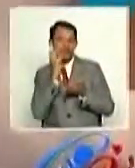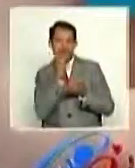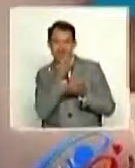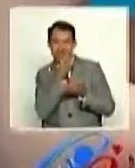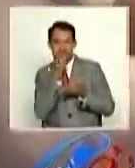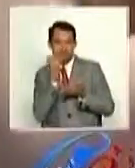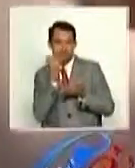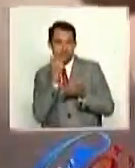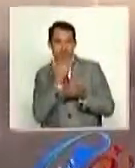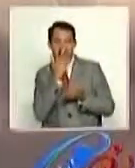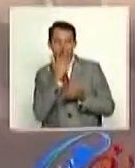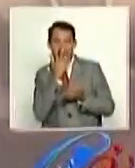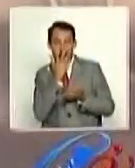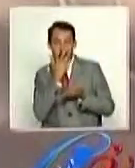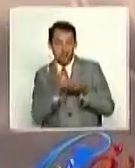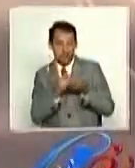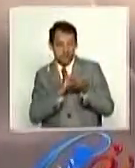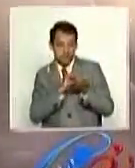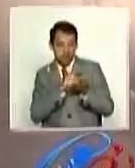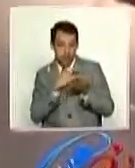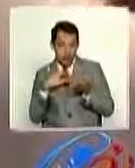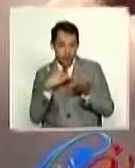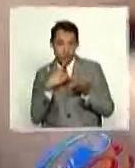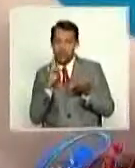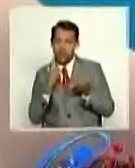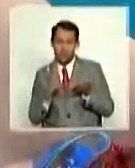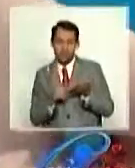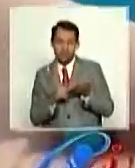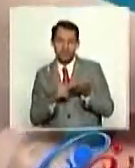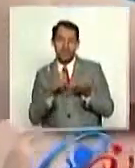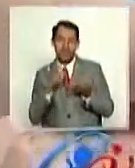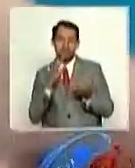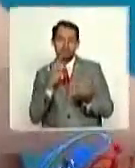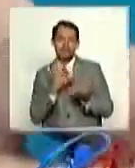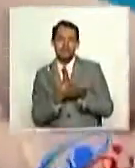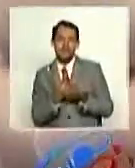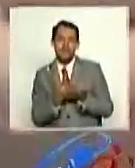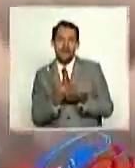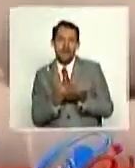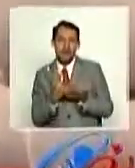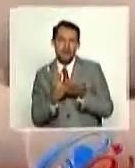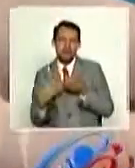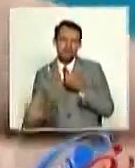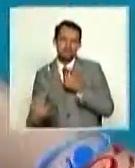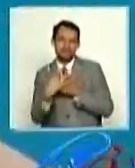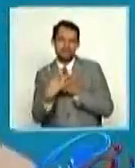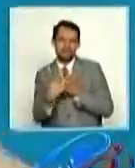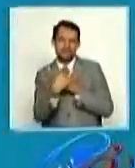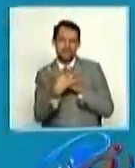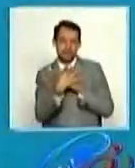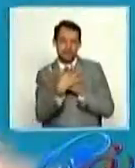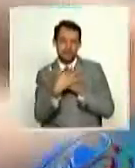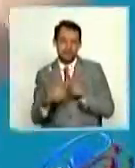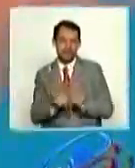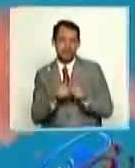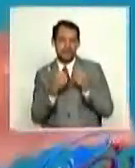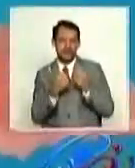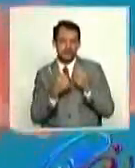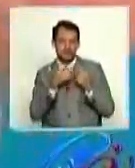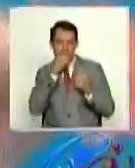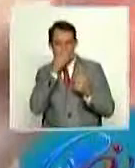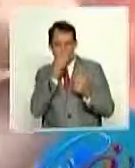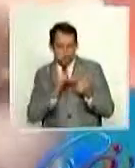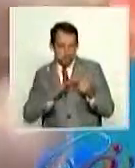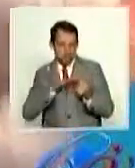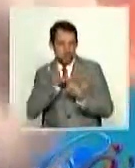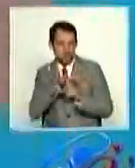altas temperaturas, entonces son demasiado permeables a la contaminación de la materia, de la placa bacteriana y